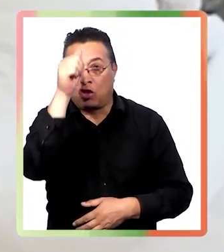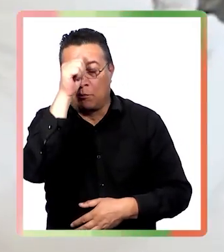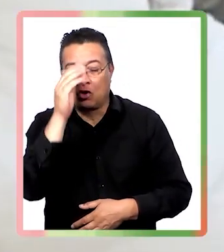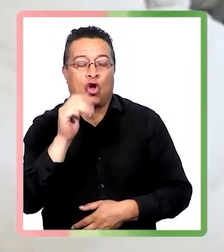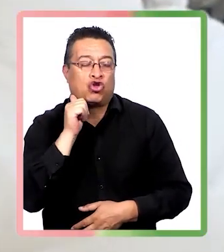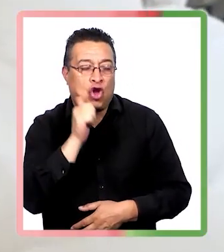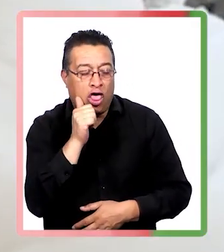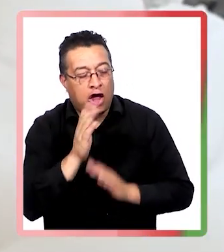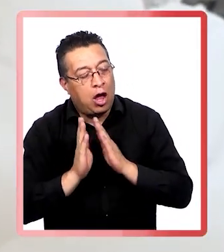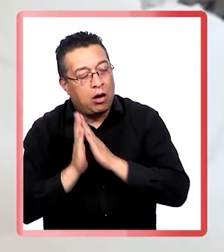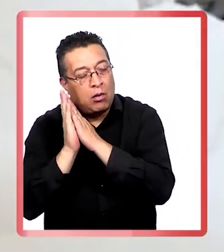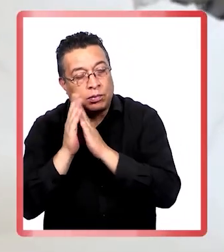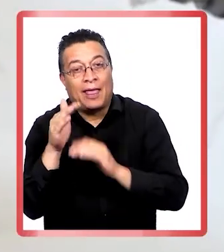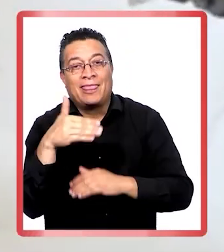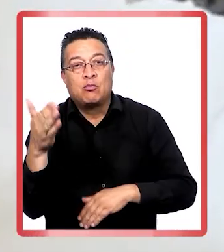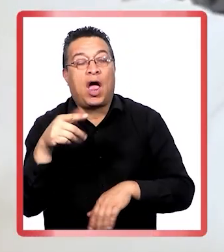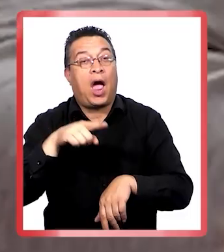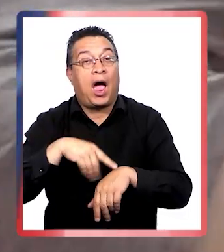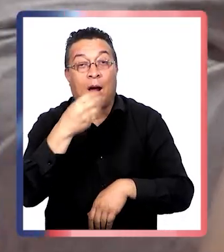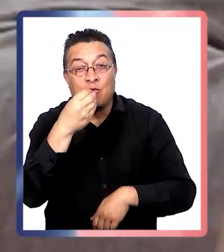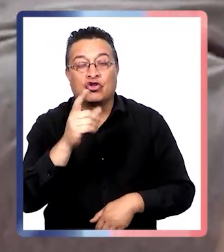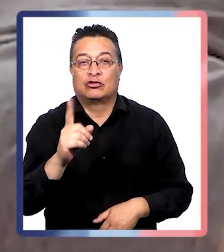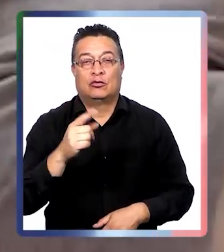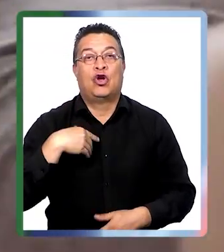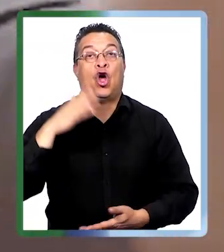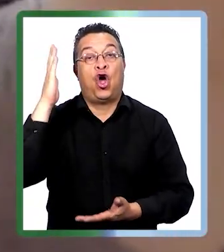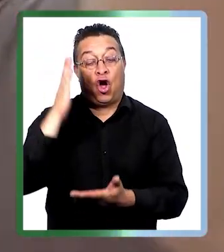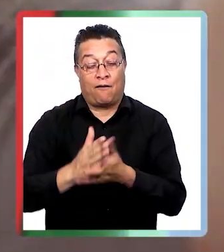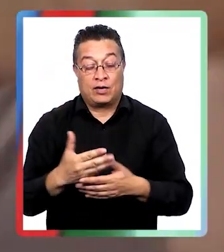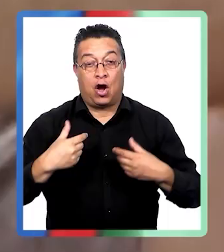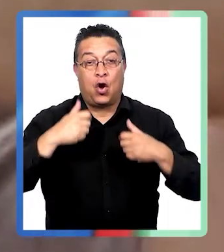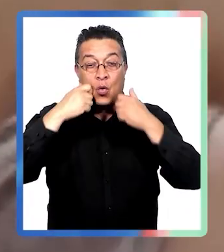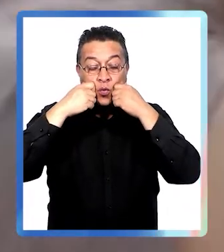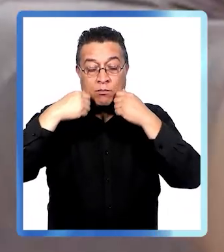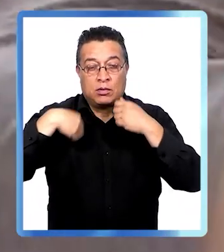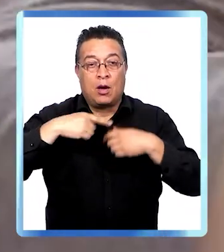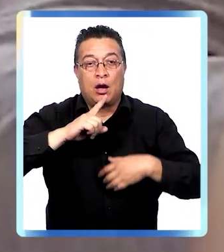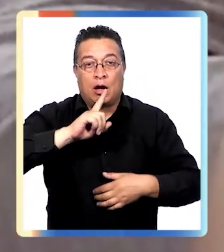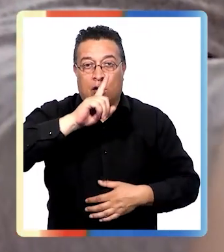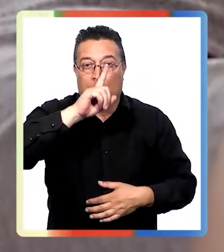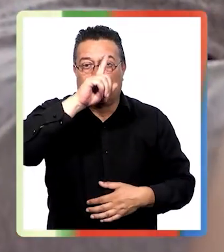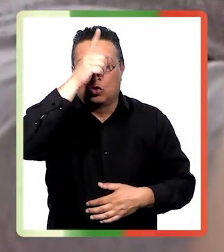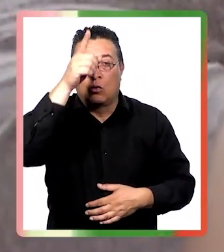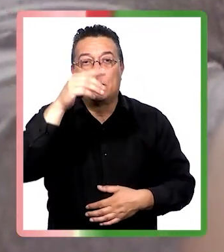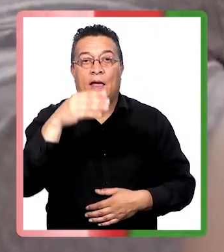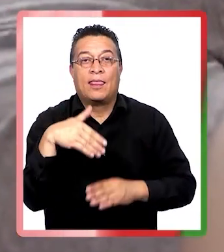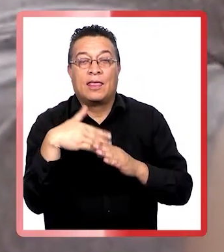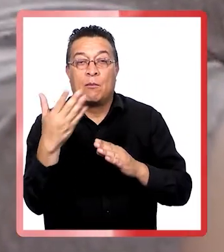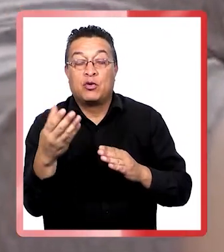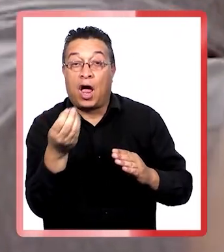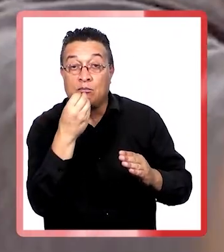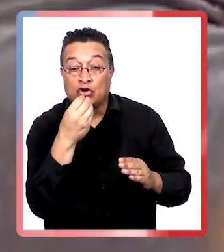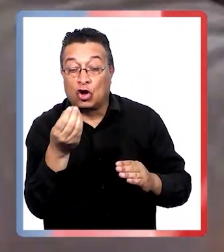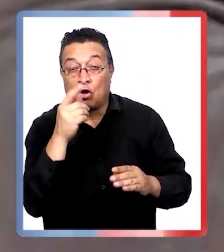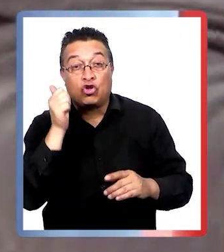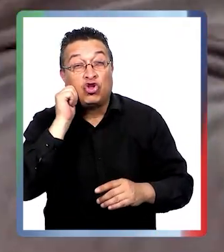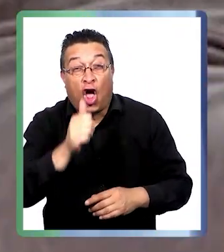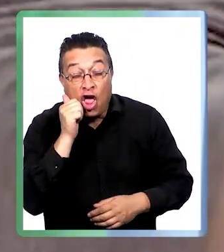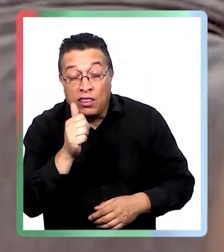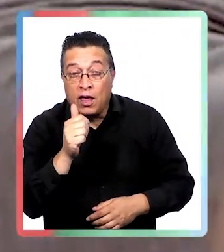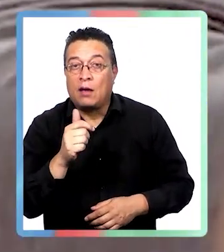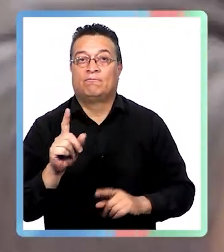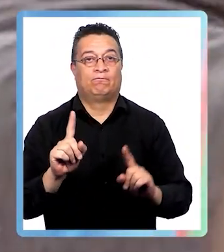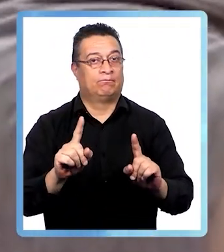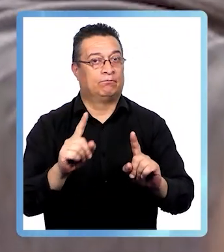domingo. Claro. Y que el cuerpo te obligue o necesite pedir una siesta es una señal de alarma que tal